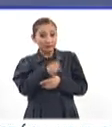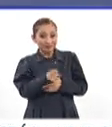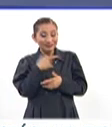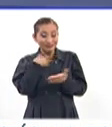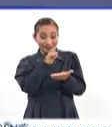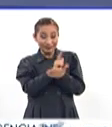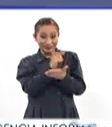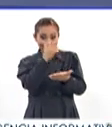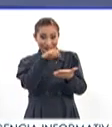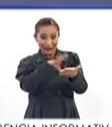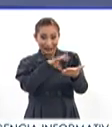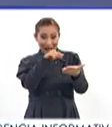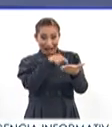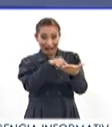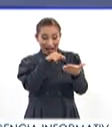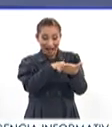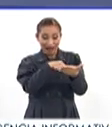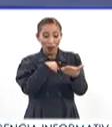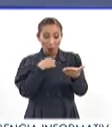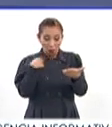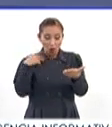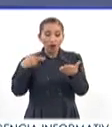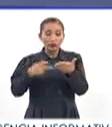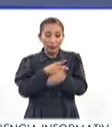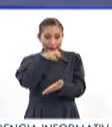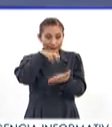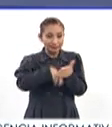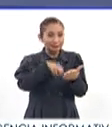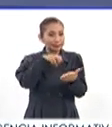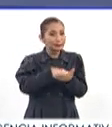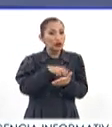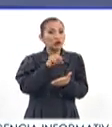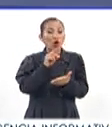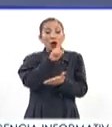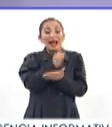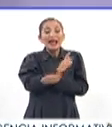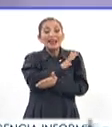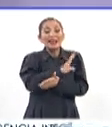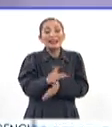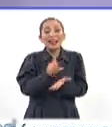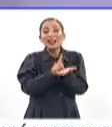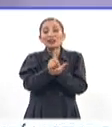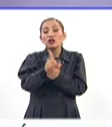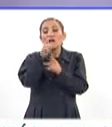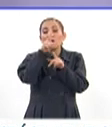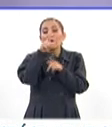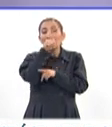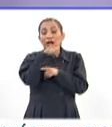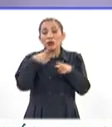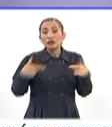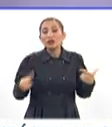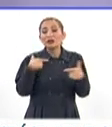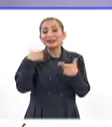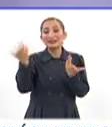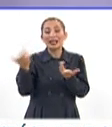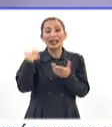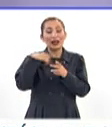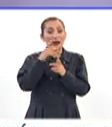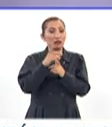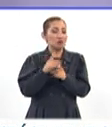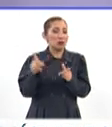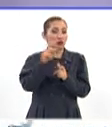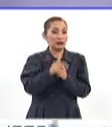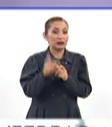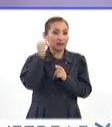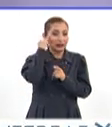la legislación me parece que tendríamos que replantear no solo una ley general de derechos lingüísticos de los pueblos indígenas, sino una ley general de derechos de